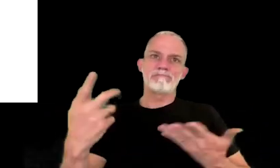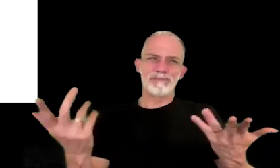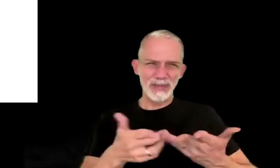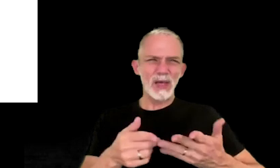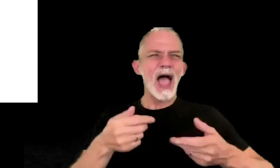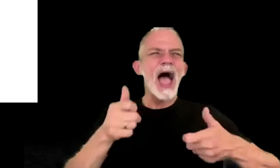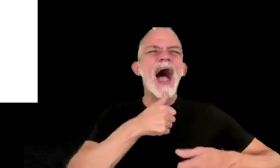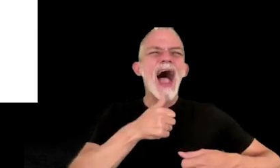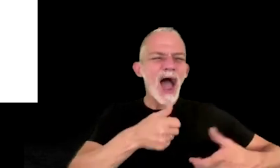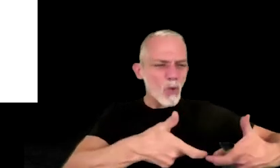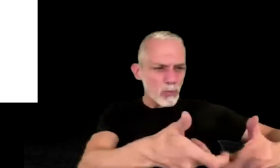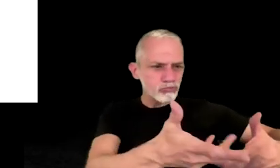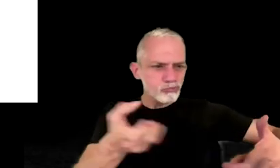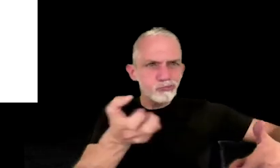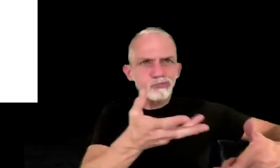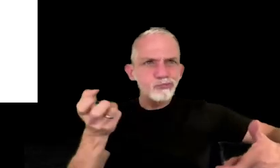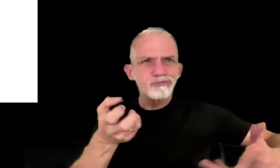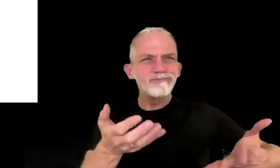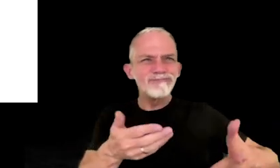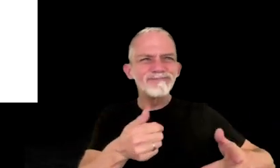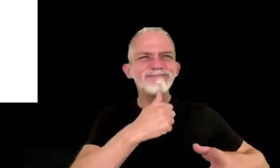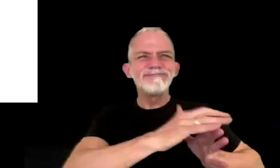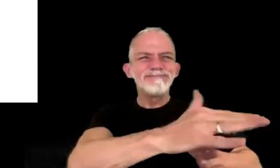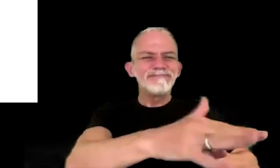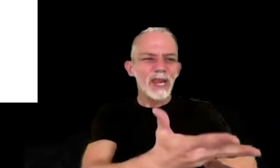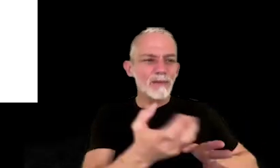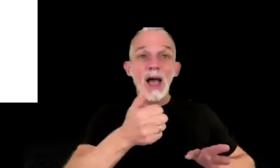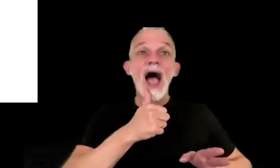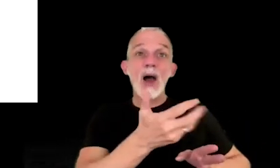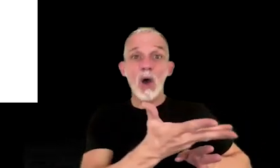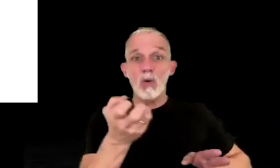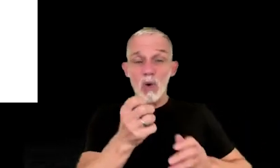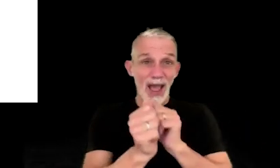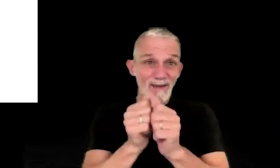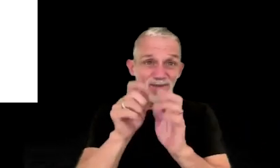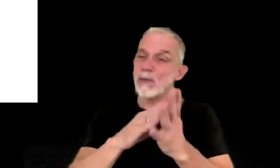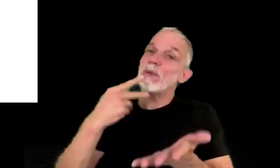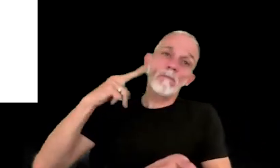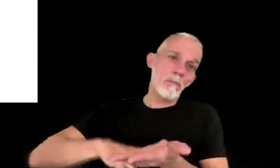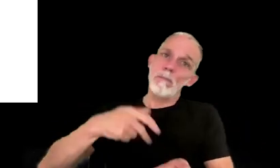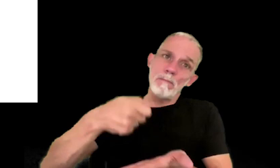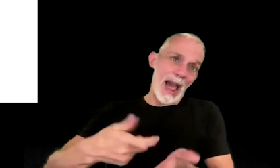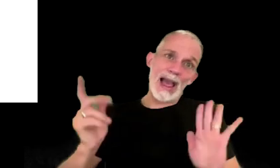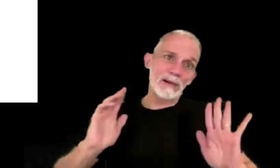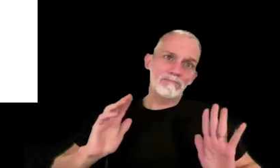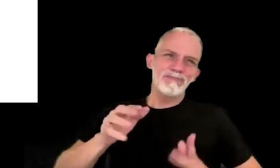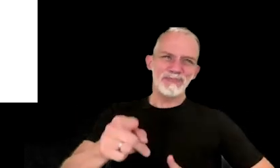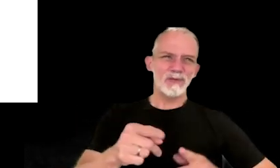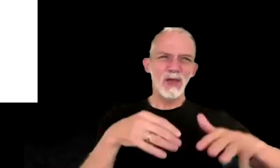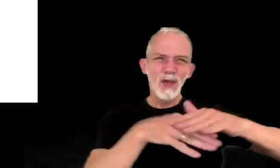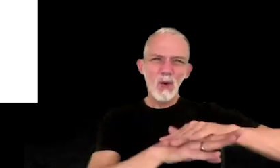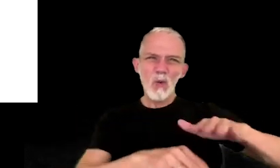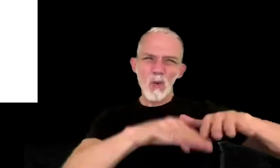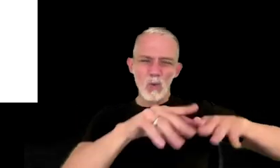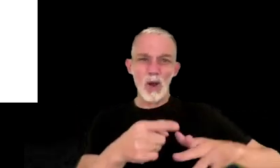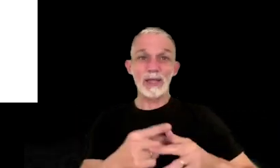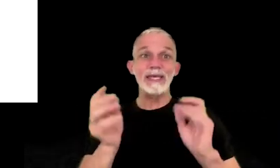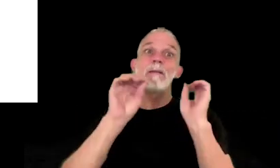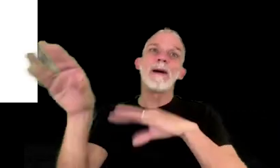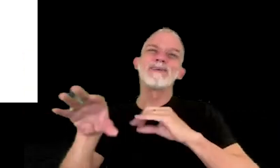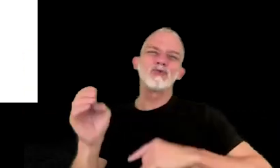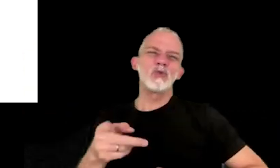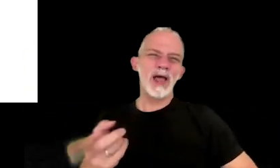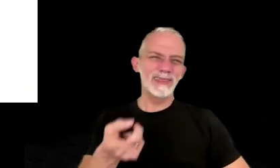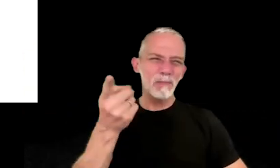agua, todo lo que sea la utilización de agua y la reserva de agua, obviamente, y el tema de los residuos,